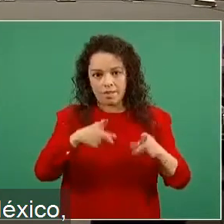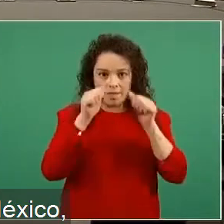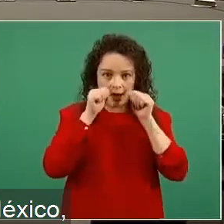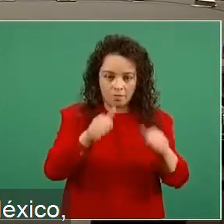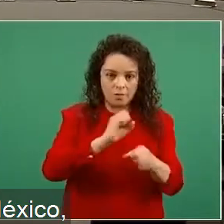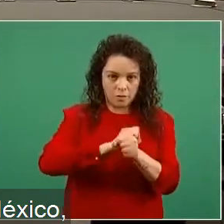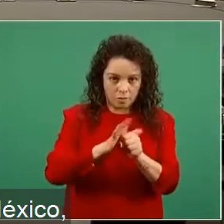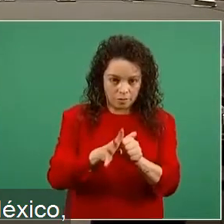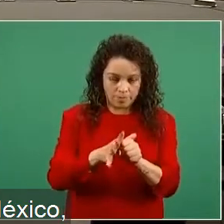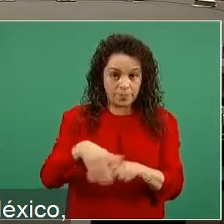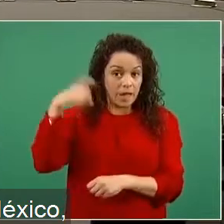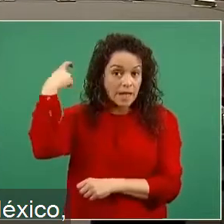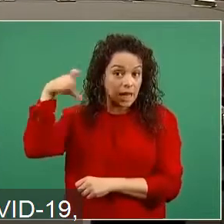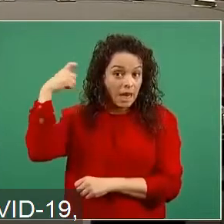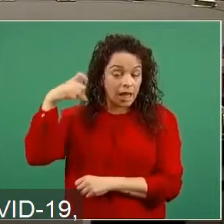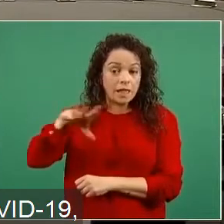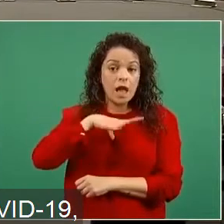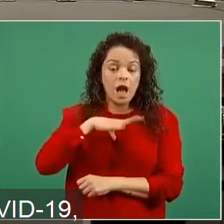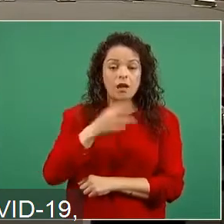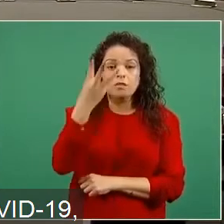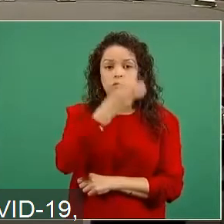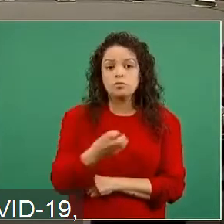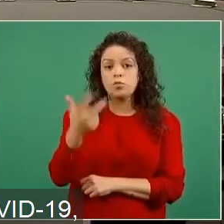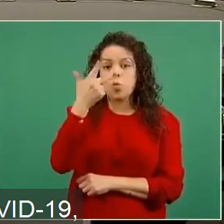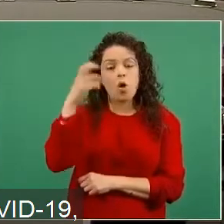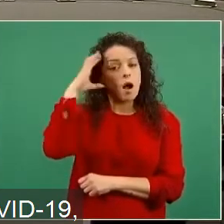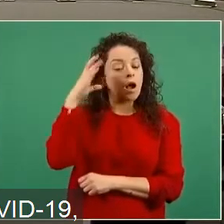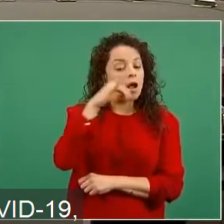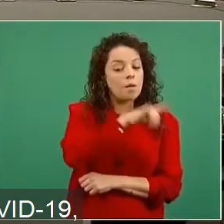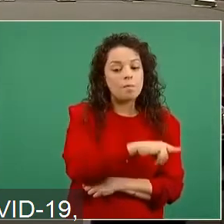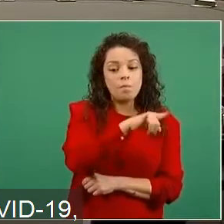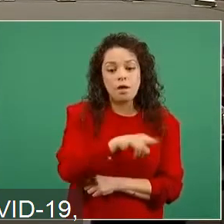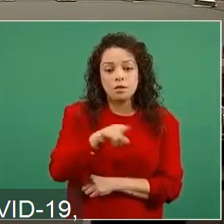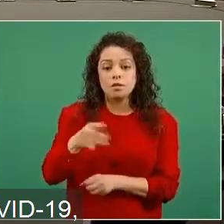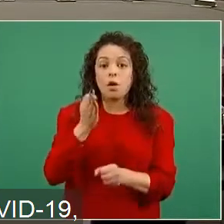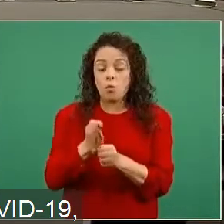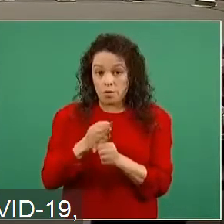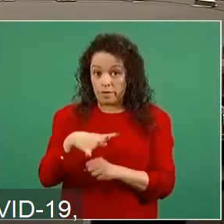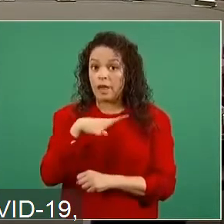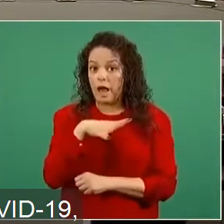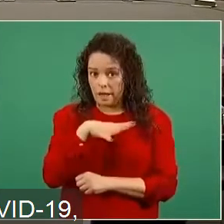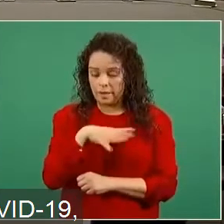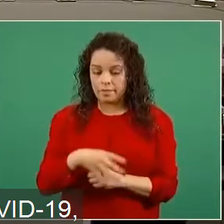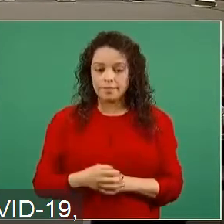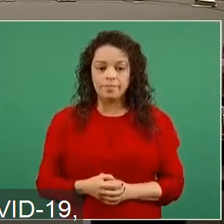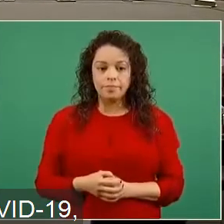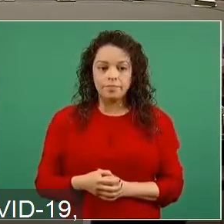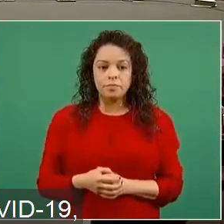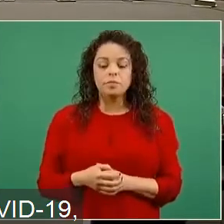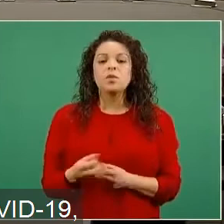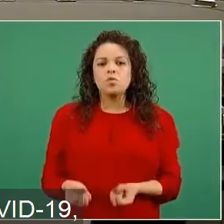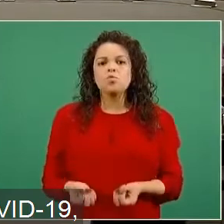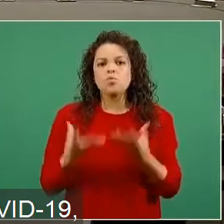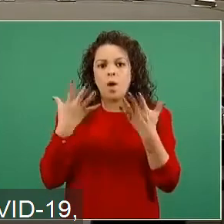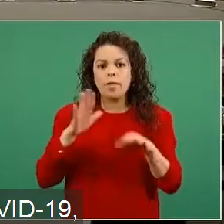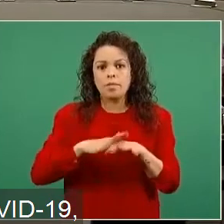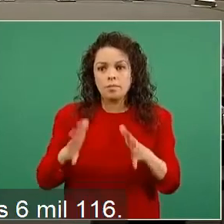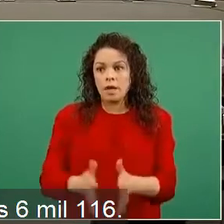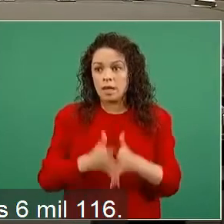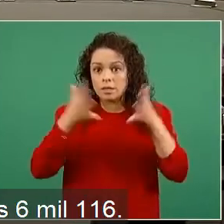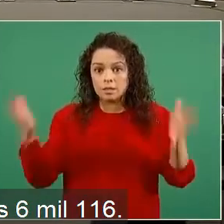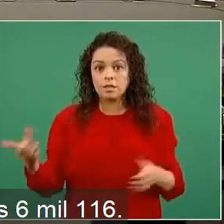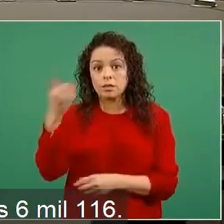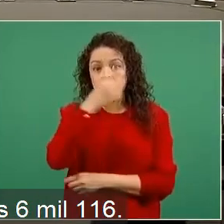cop y 19 en méxico indicó que en las ocho estados suman cuatro mil 400 camas destinadas a atención kobe 19